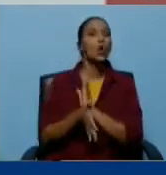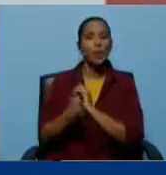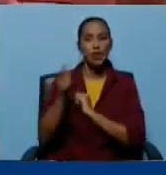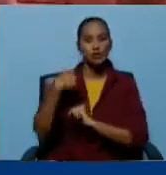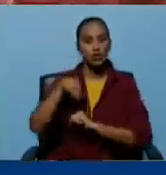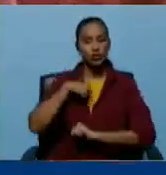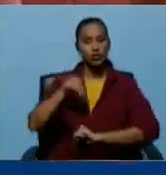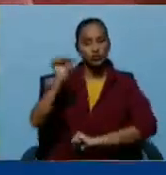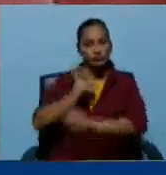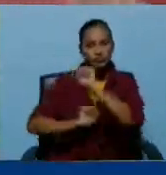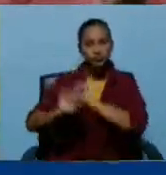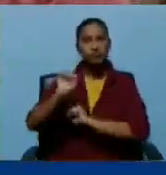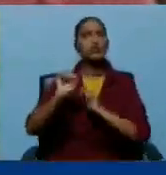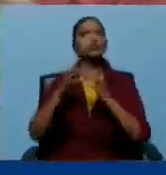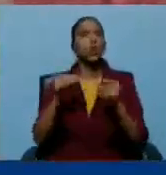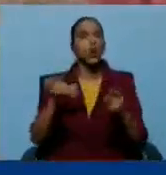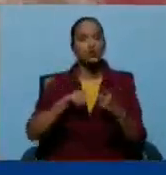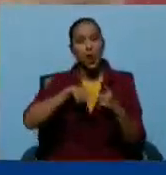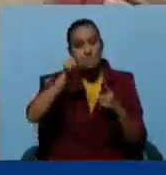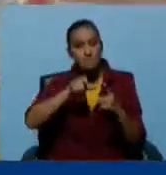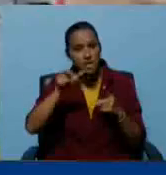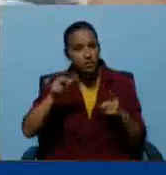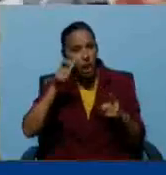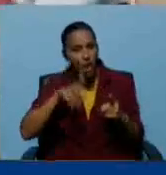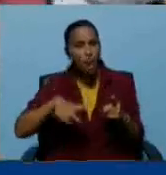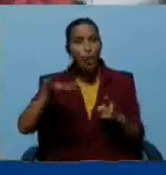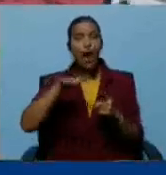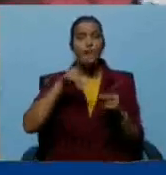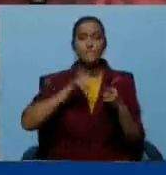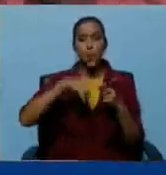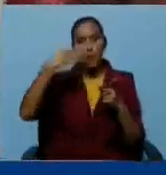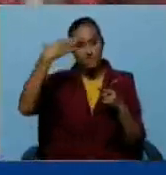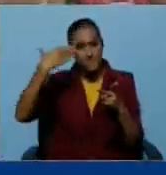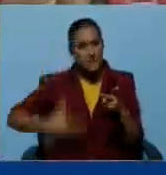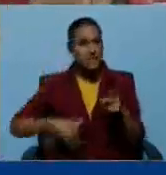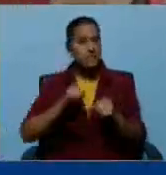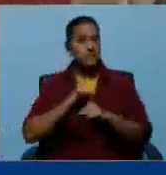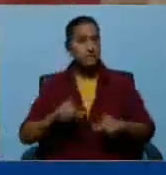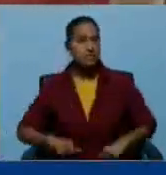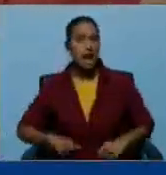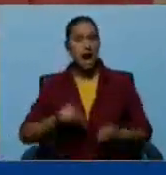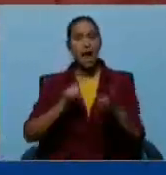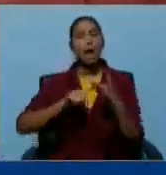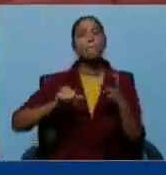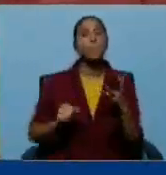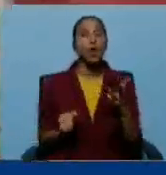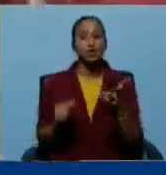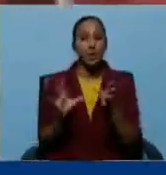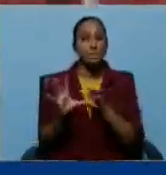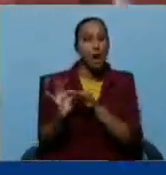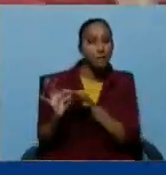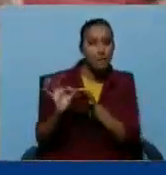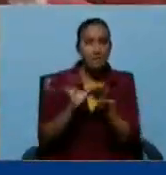popular, cívico-militar, policial. Hoy tenemos la iniciativa permanente.